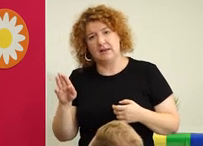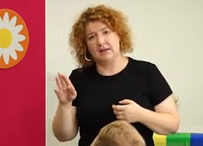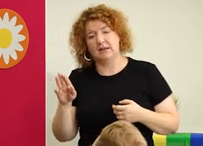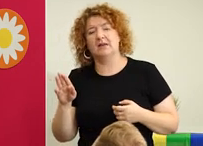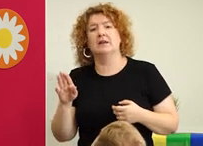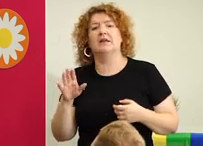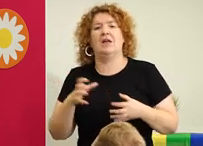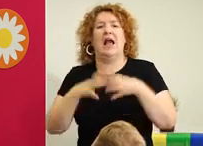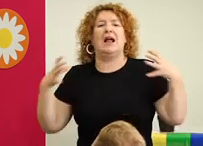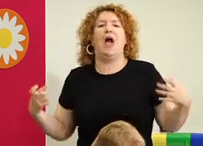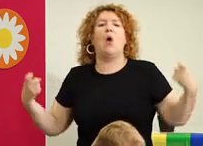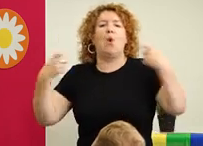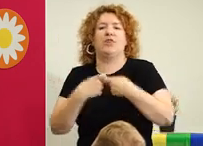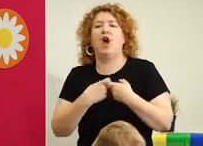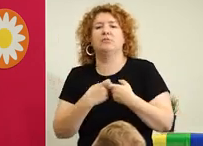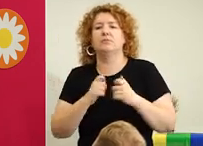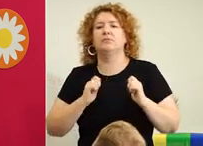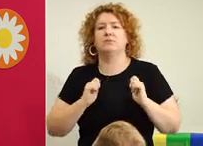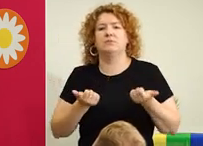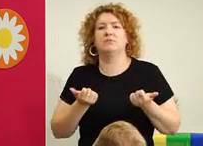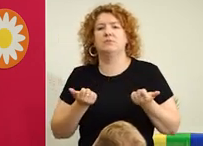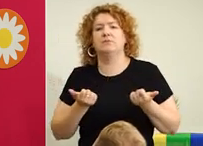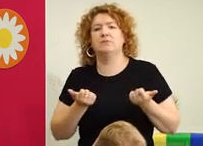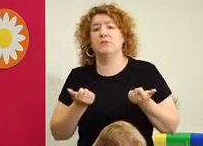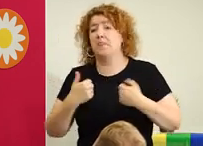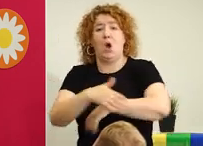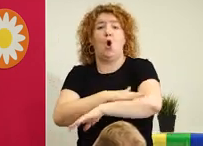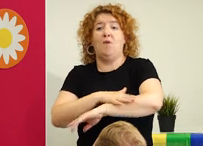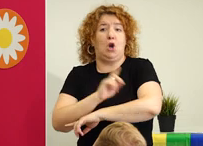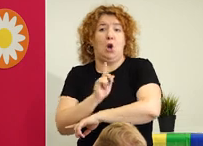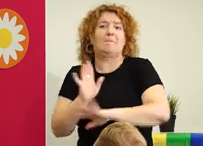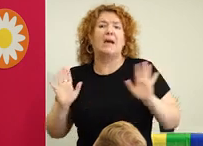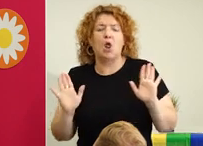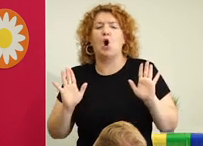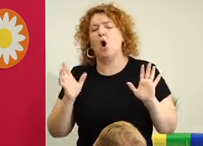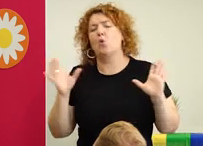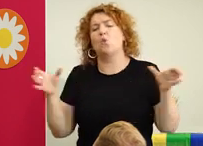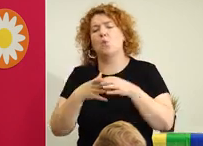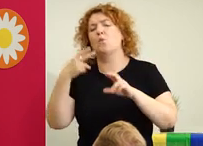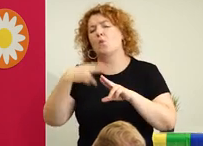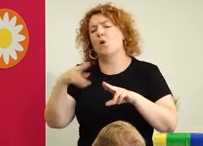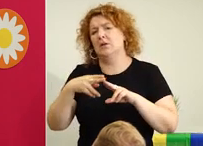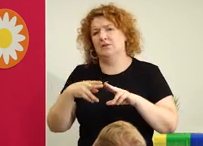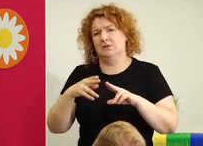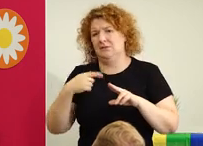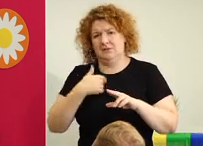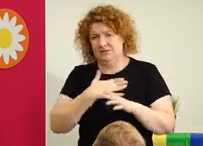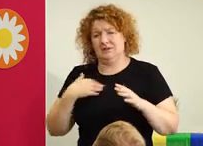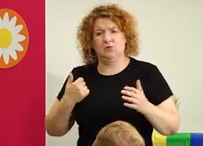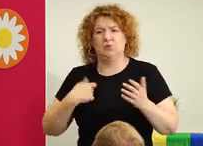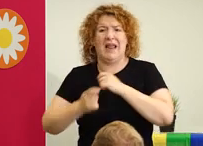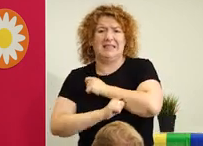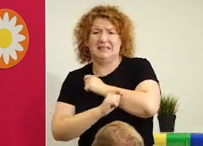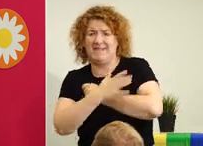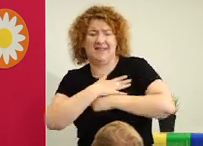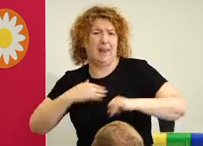esa gran coalición, está permitiendo mandar, aunque no gobierne, a un partido que está en una estrategia golpista desde hace años y